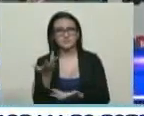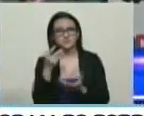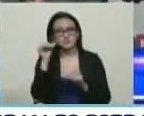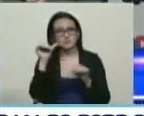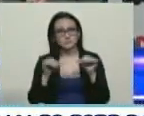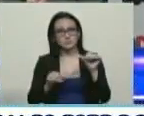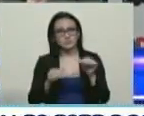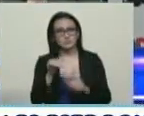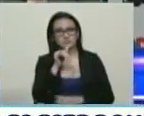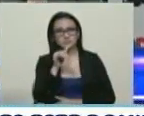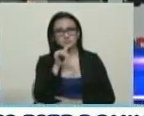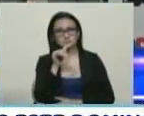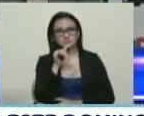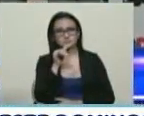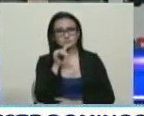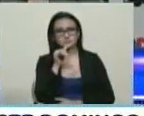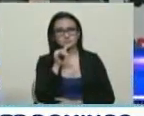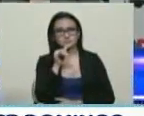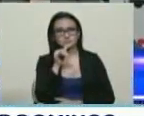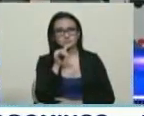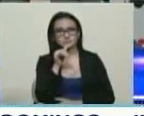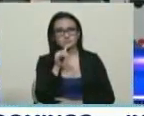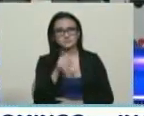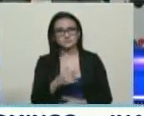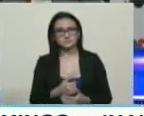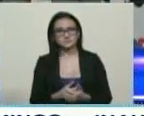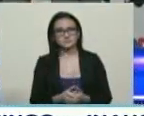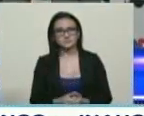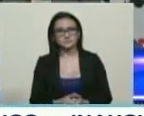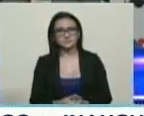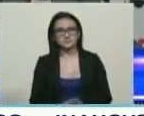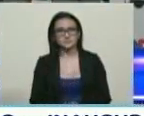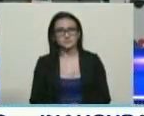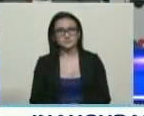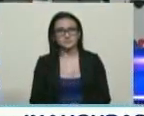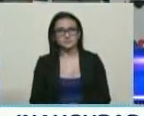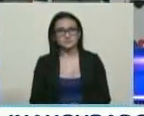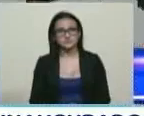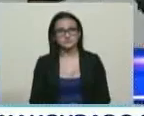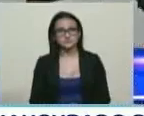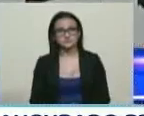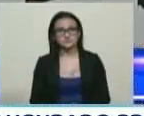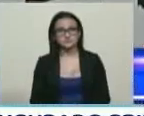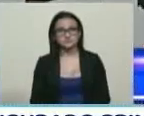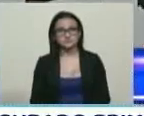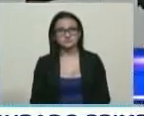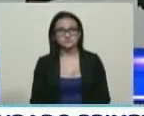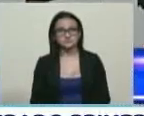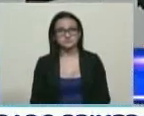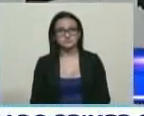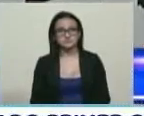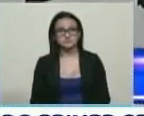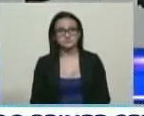ya la información que se produce a esta hora en ese punto de la ciudad capital.